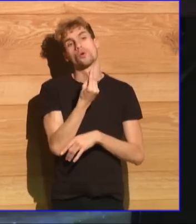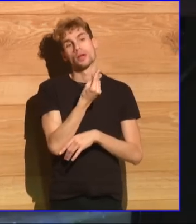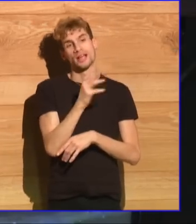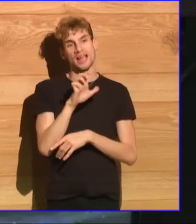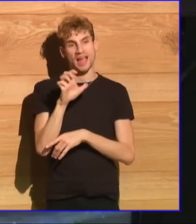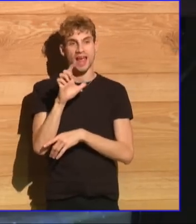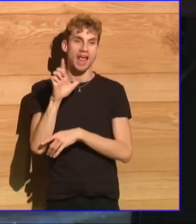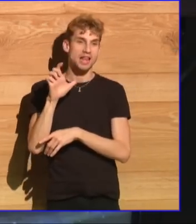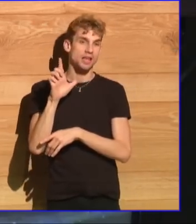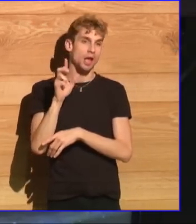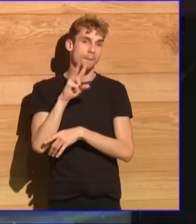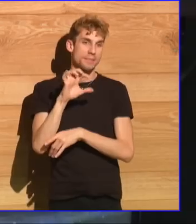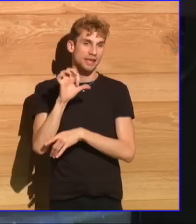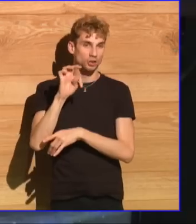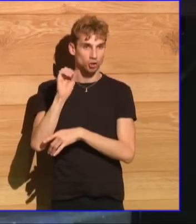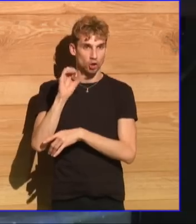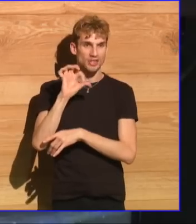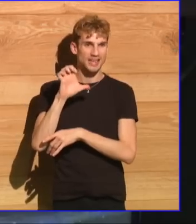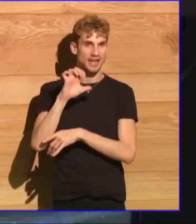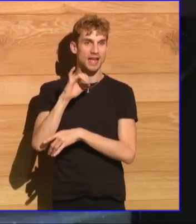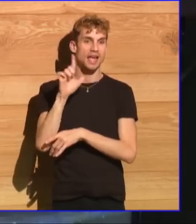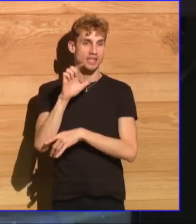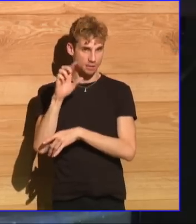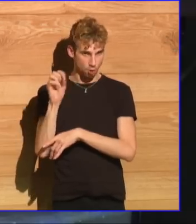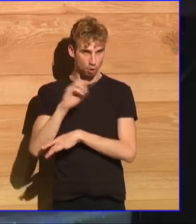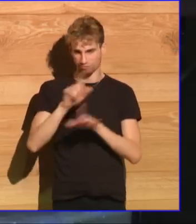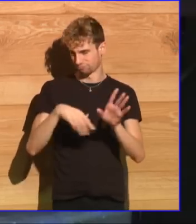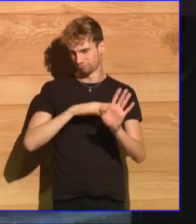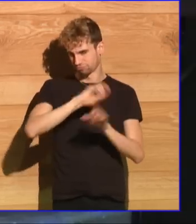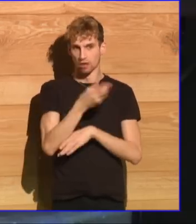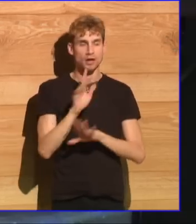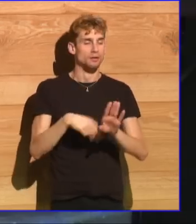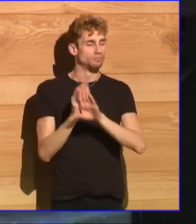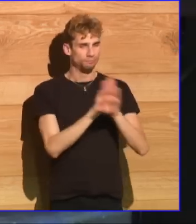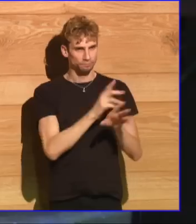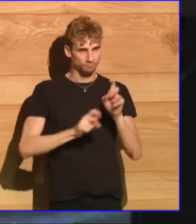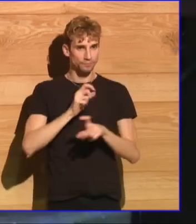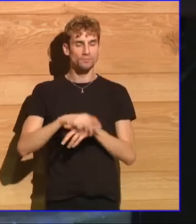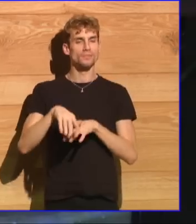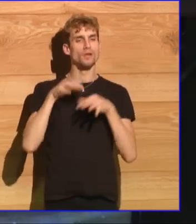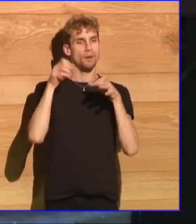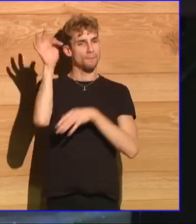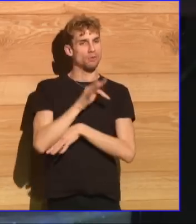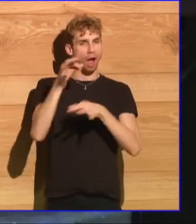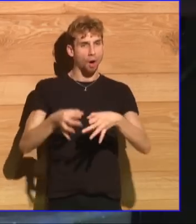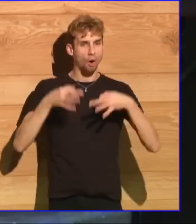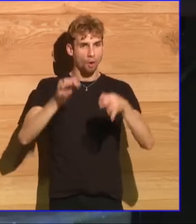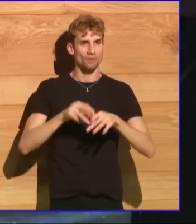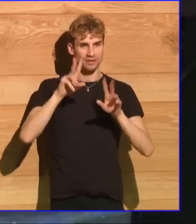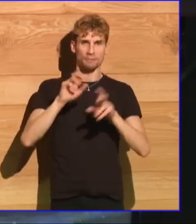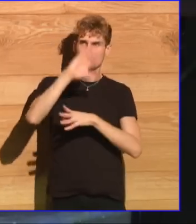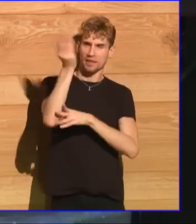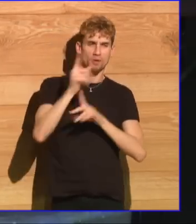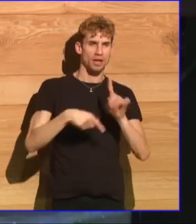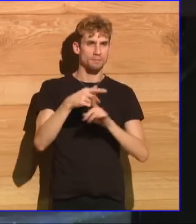Fleming está muy presente por muchas razones. En todo caso, volviendo a Always, ese Dos en el cielo, con Spencer Tracy